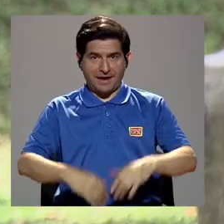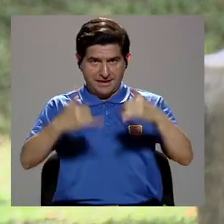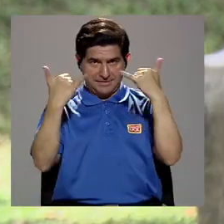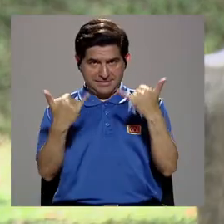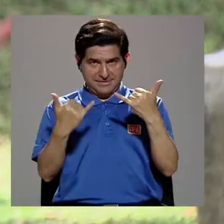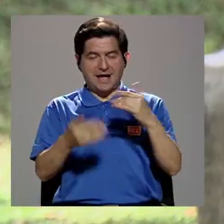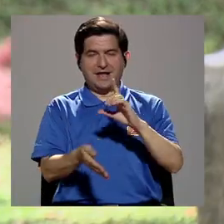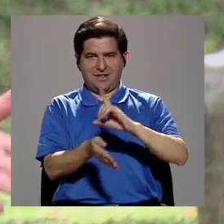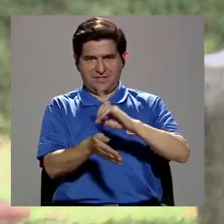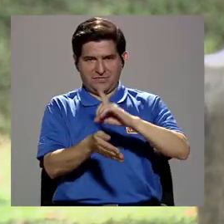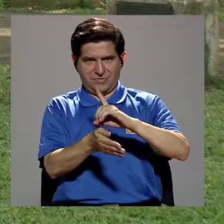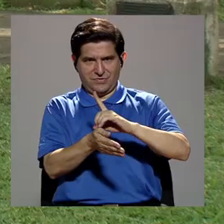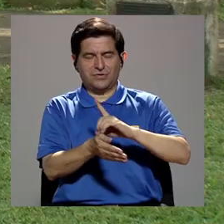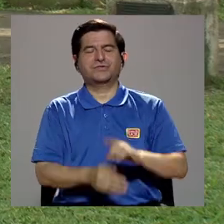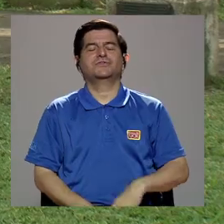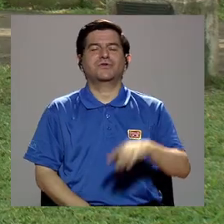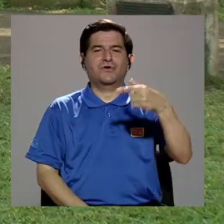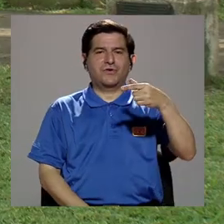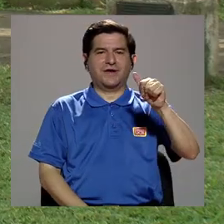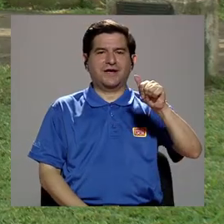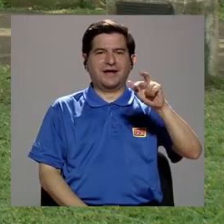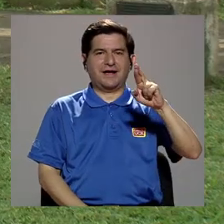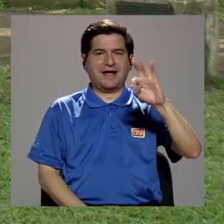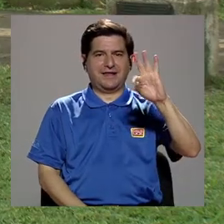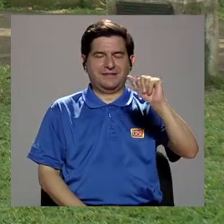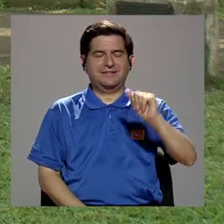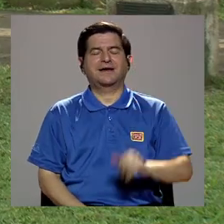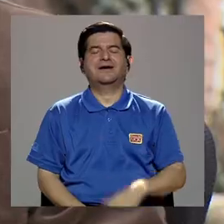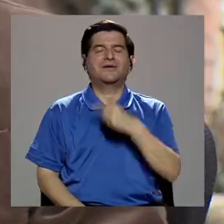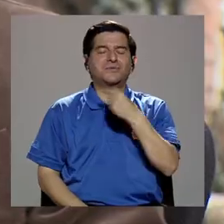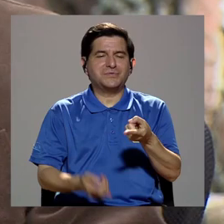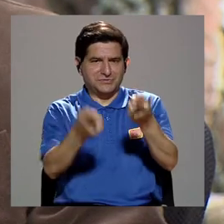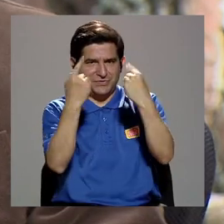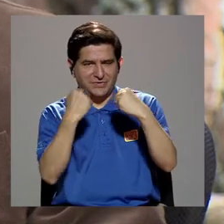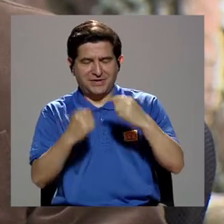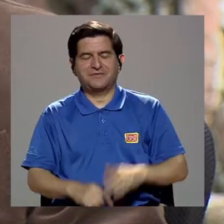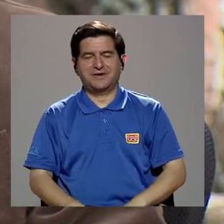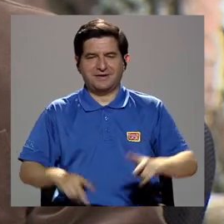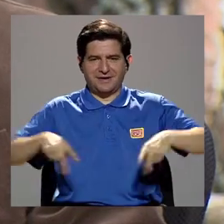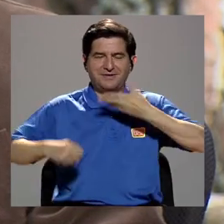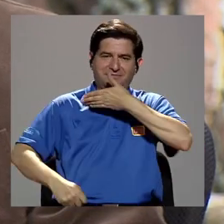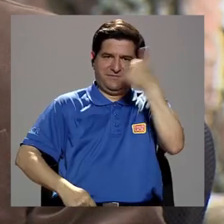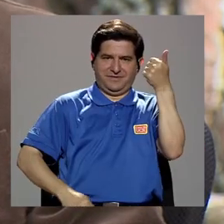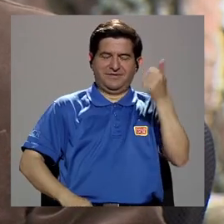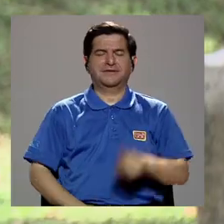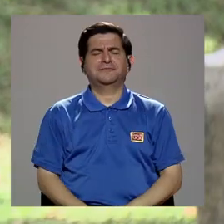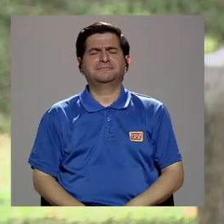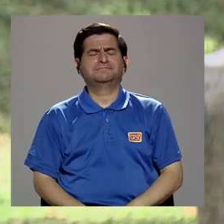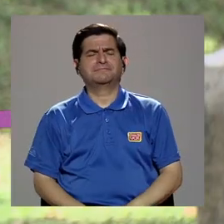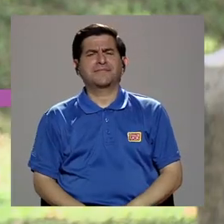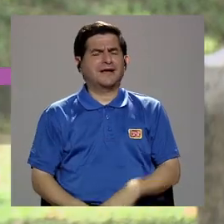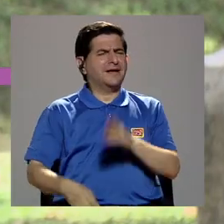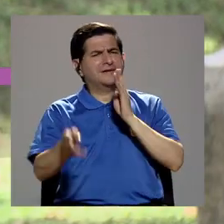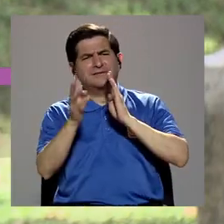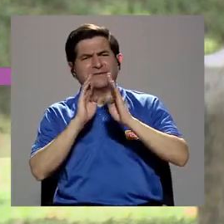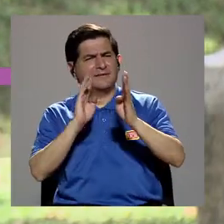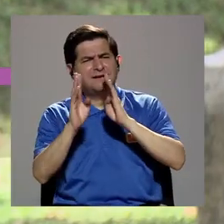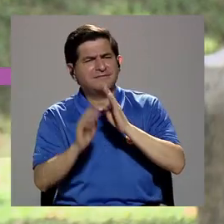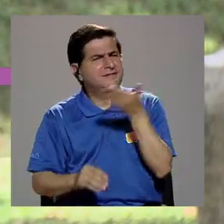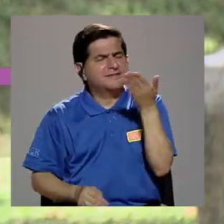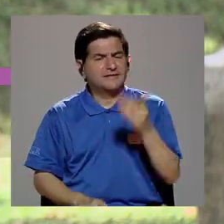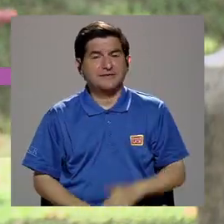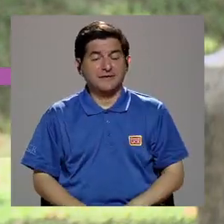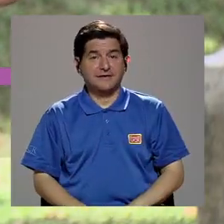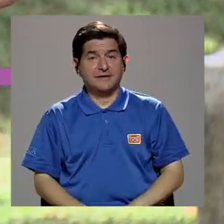Ya estamos acá con el doctor Garita. Muchísimas gracias por estar con nosotros en Vivir placer. Mejor. Conversemos entonces acerca